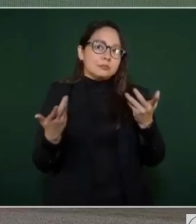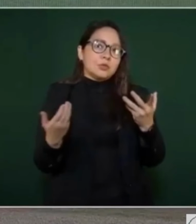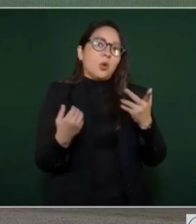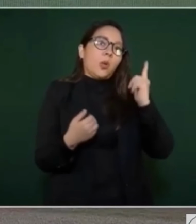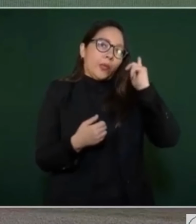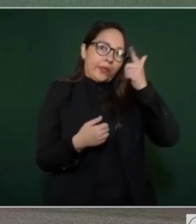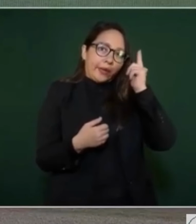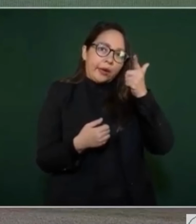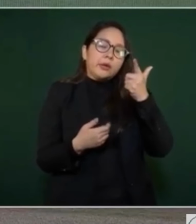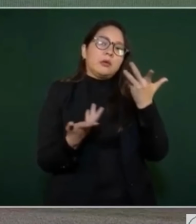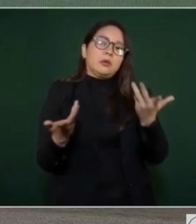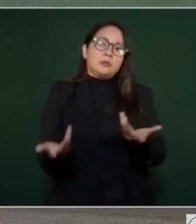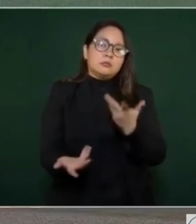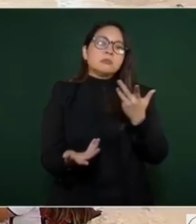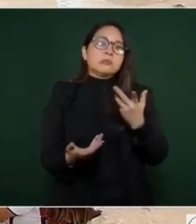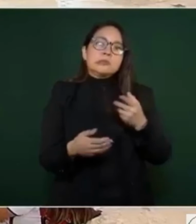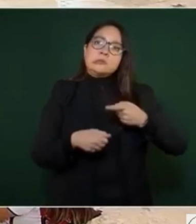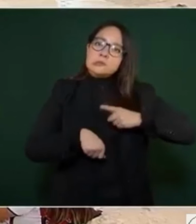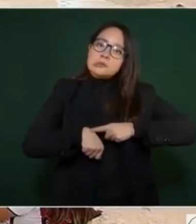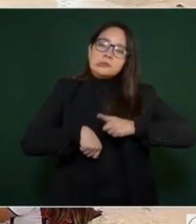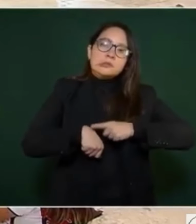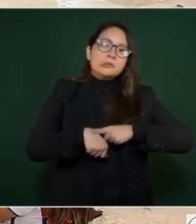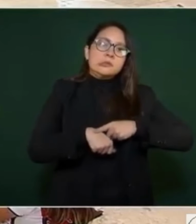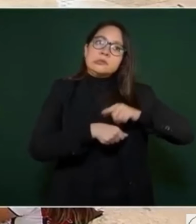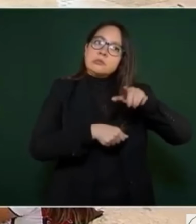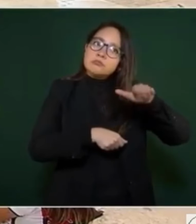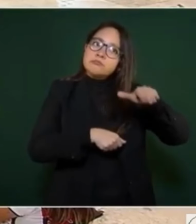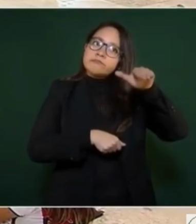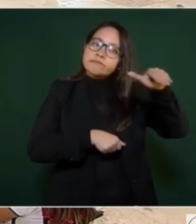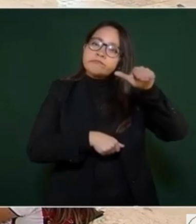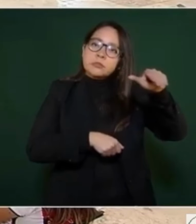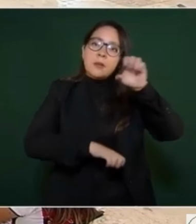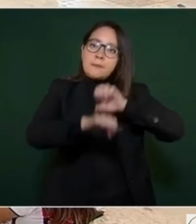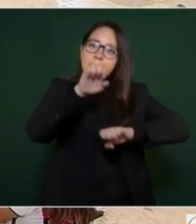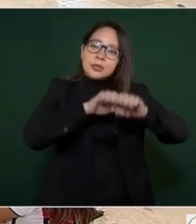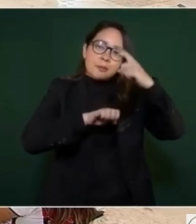presionar a la empresa para que nos ayude a entregarnos este penal.